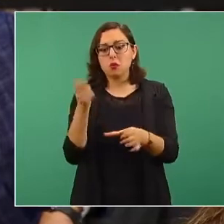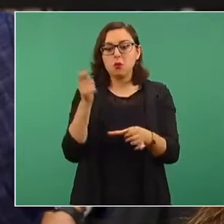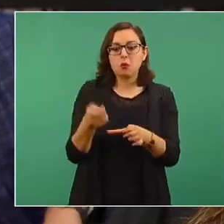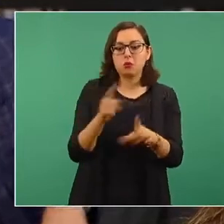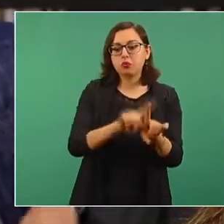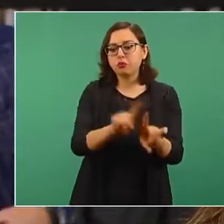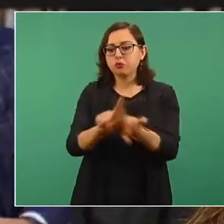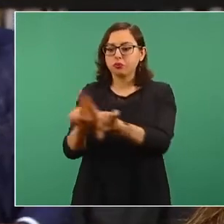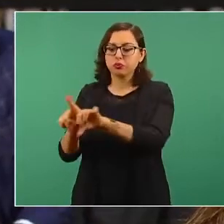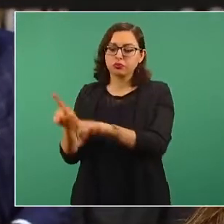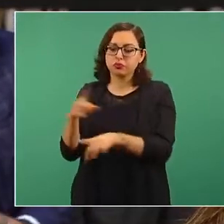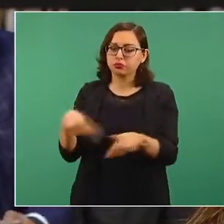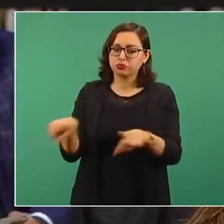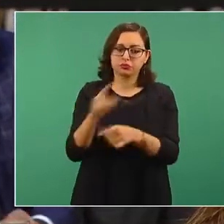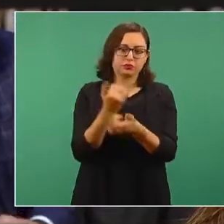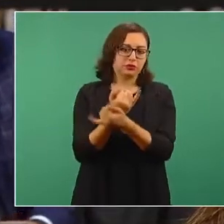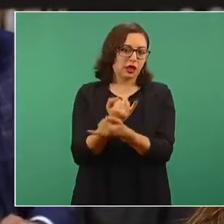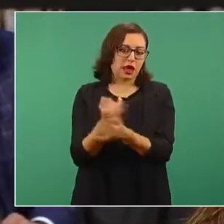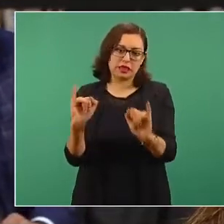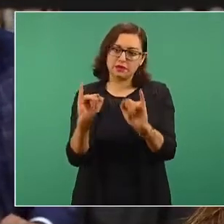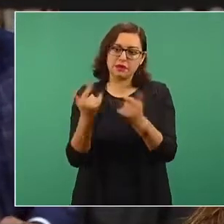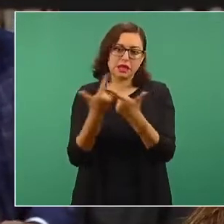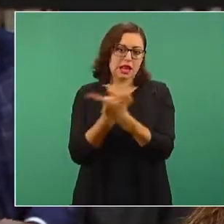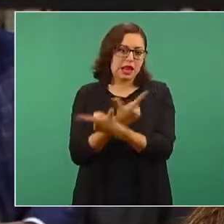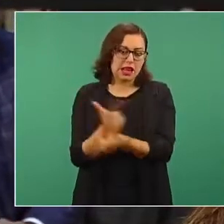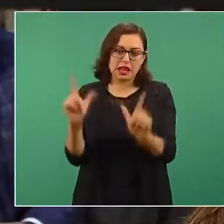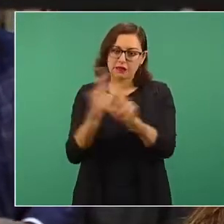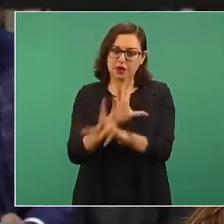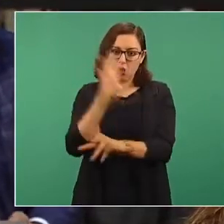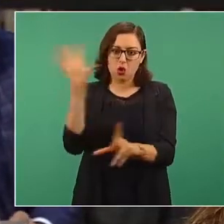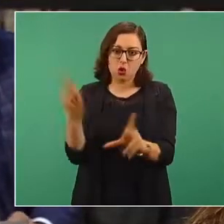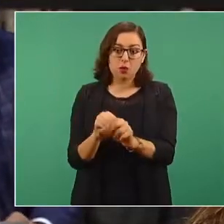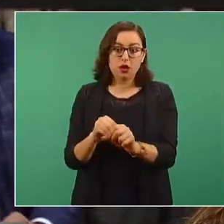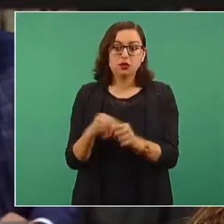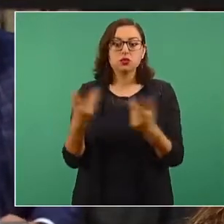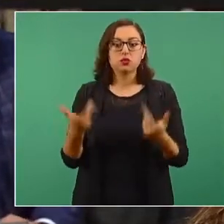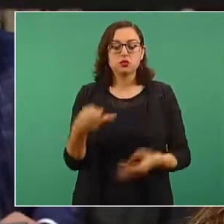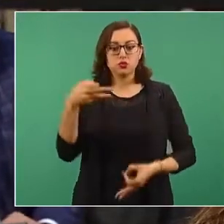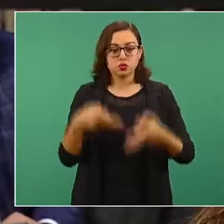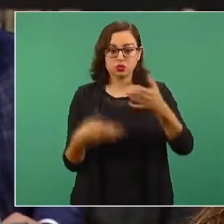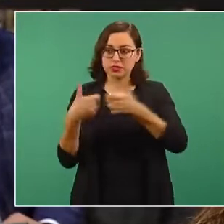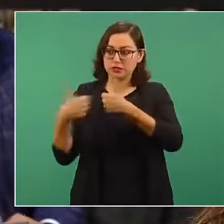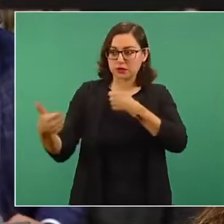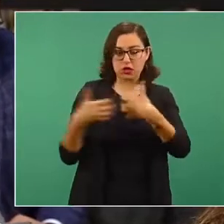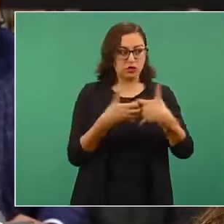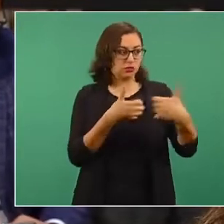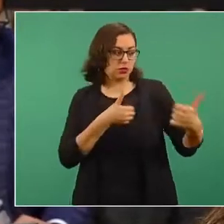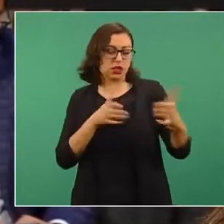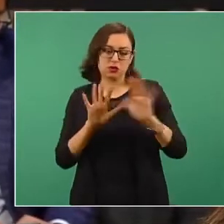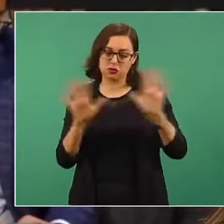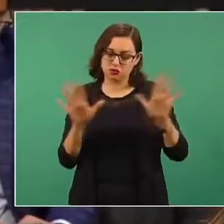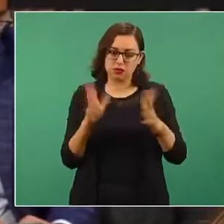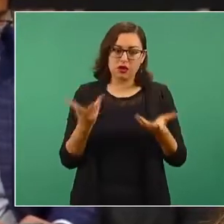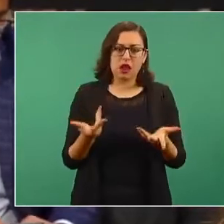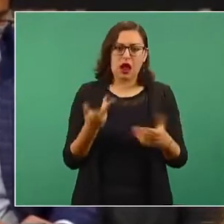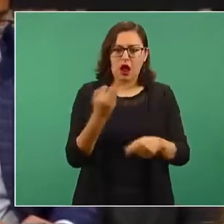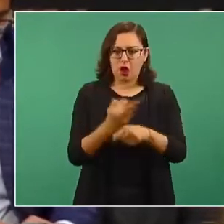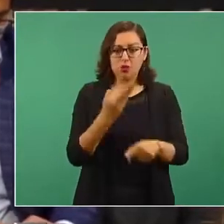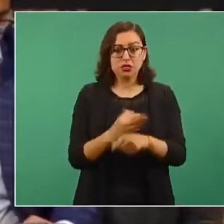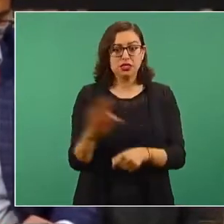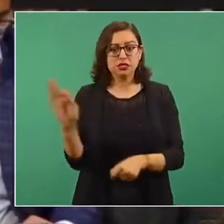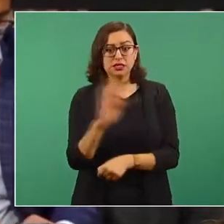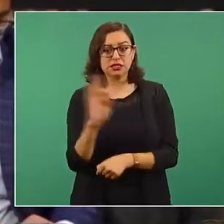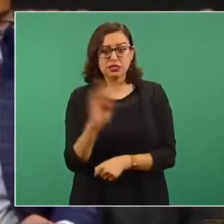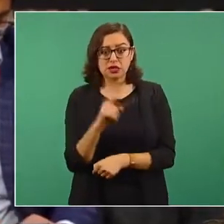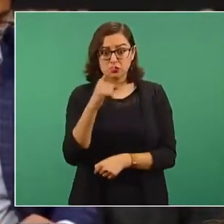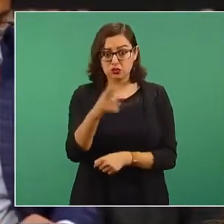ser recurridos, siempre deben ser respetados bajo la óptica de la independencia judicial. ¿No consideraría que esto a lo mejor es un poco adelantar a la